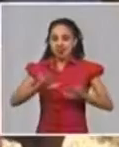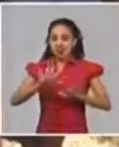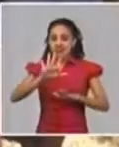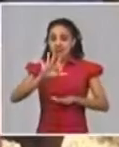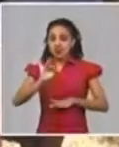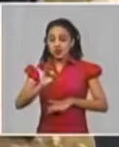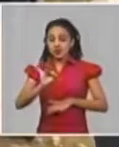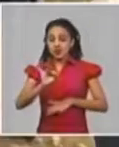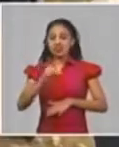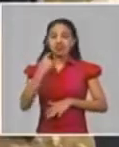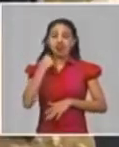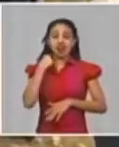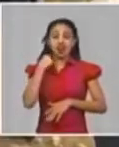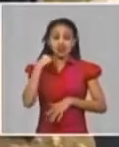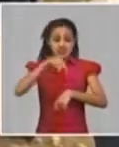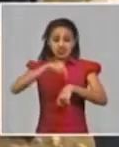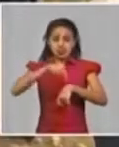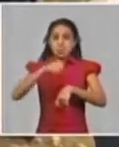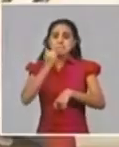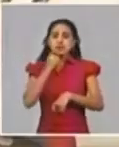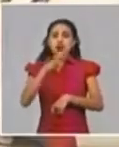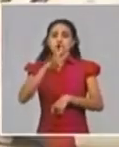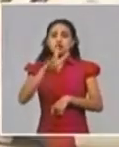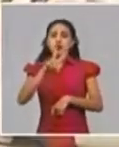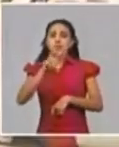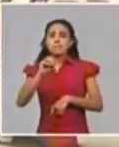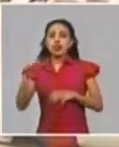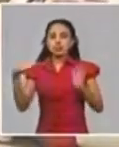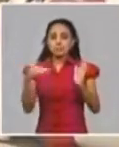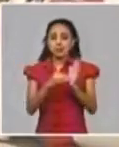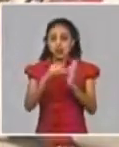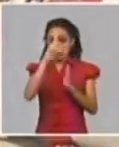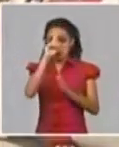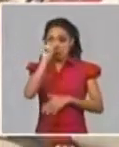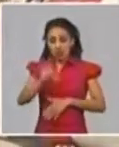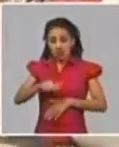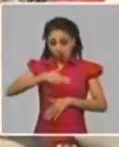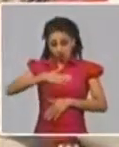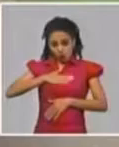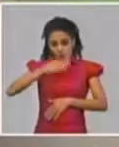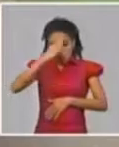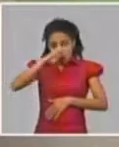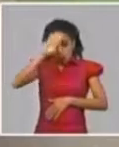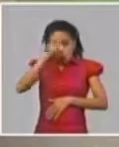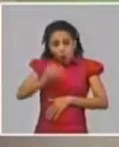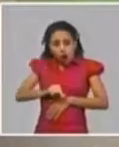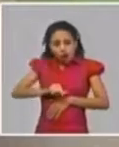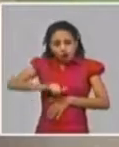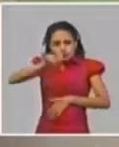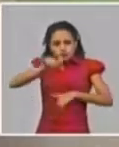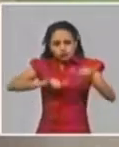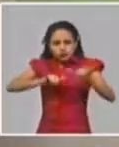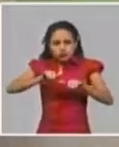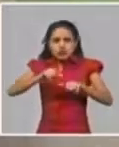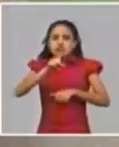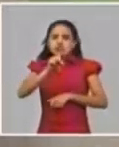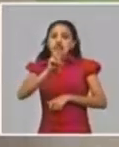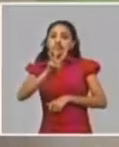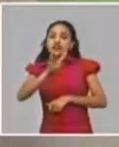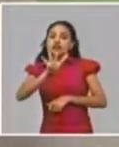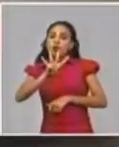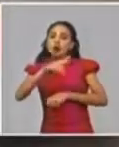tiempo, más de 420 mil profesionales de la salud de Cuba han cumplido misión en 134